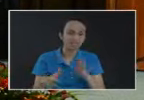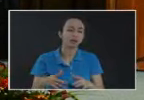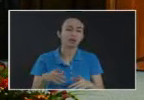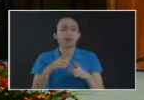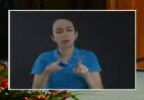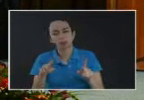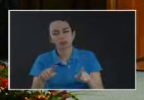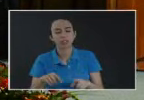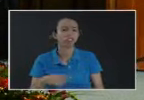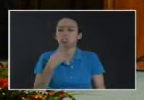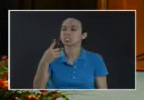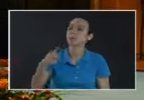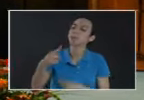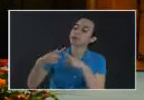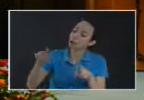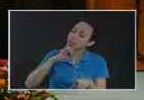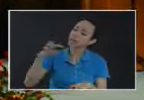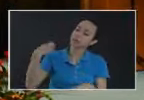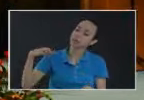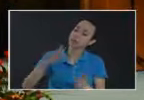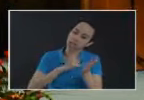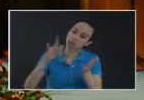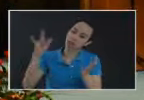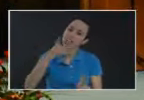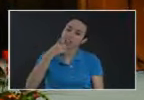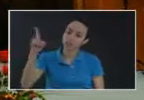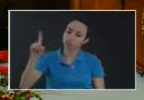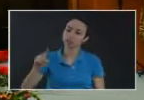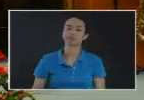pero es para la gloria de Dios. Amén.